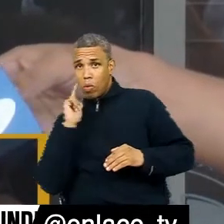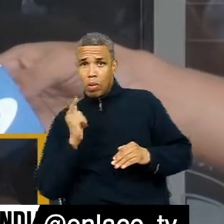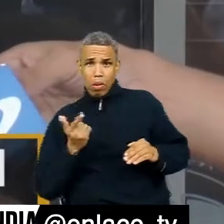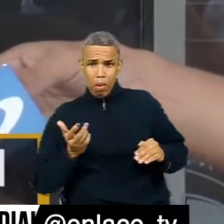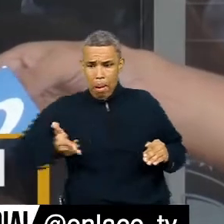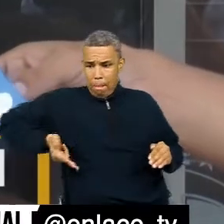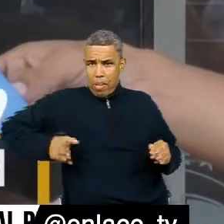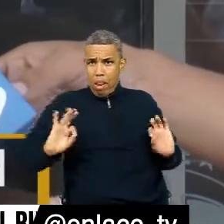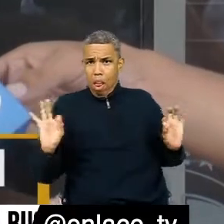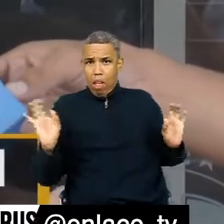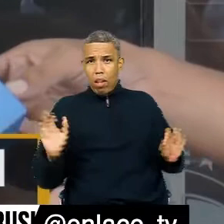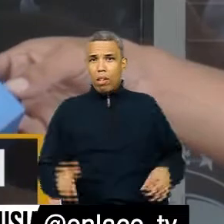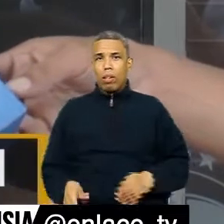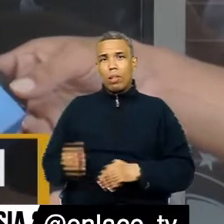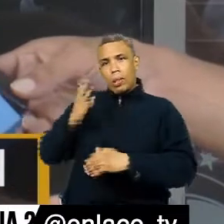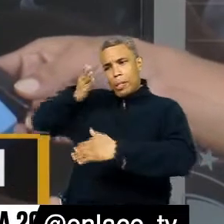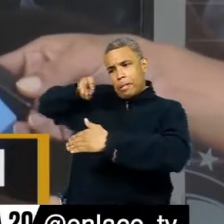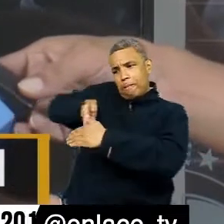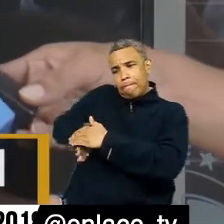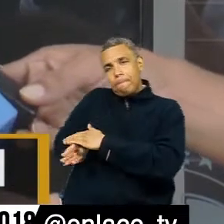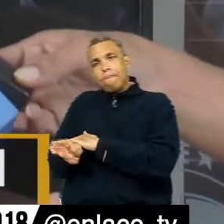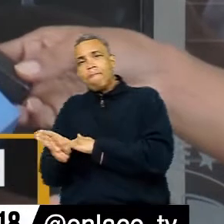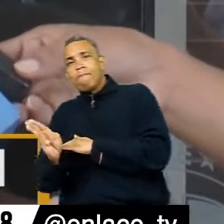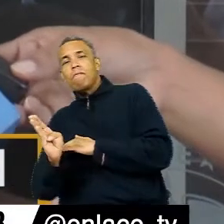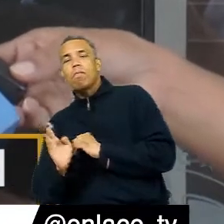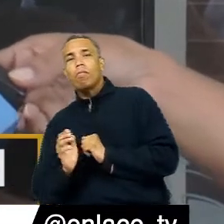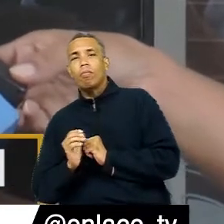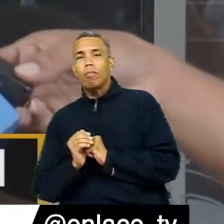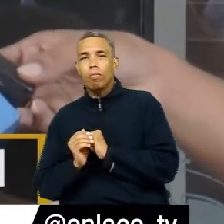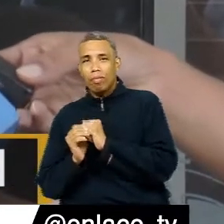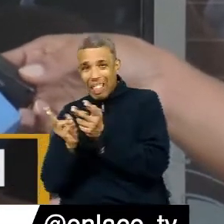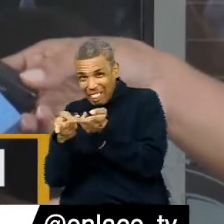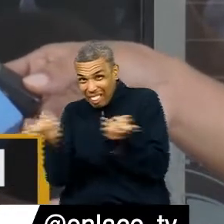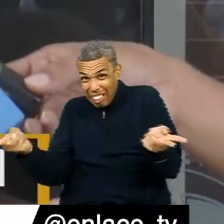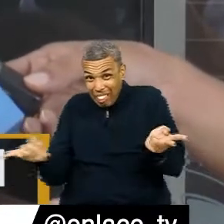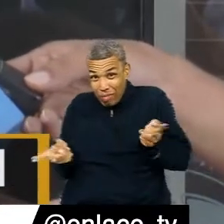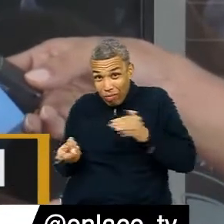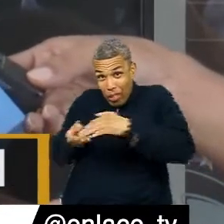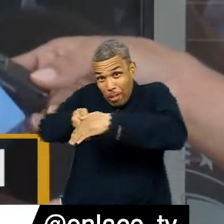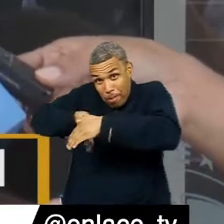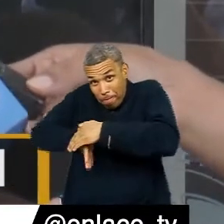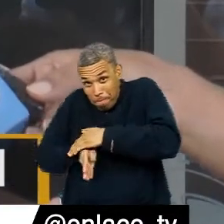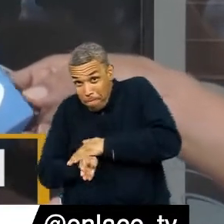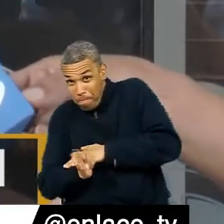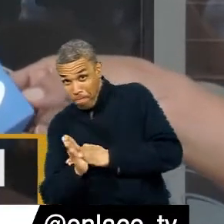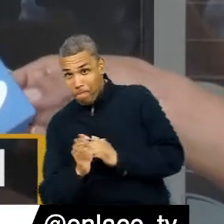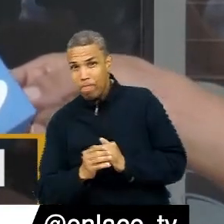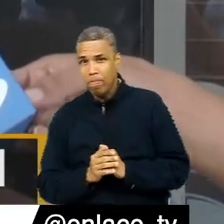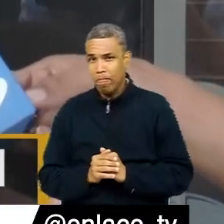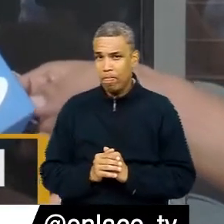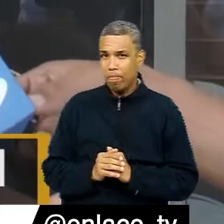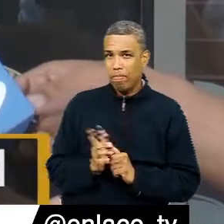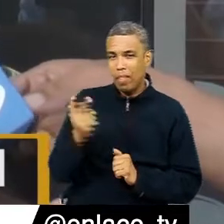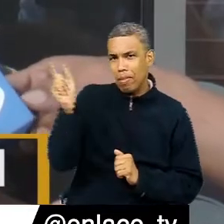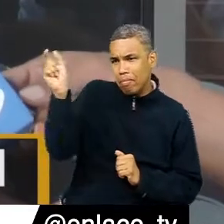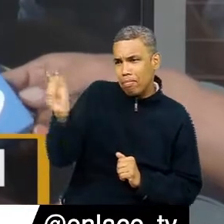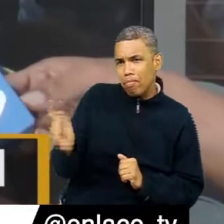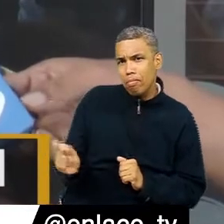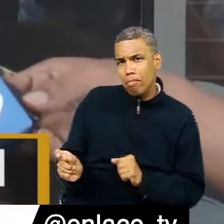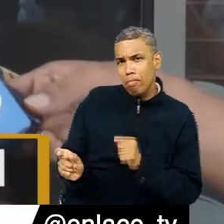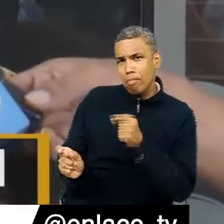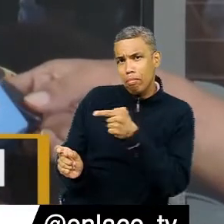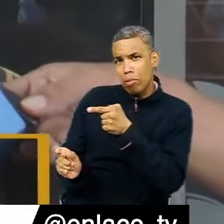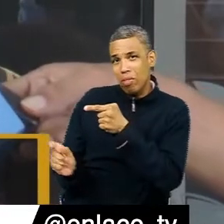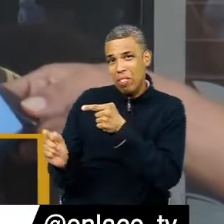pues logran ingresar. Cuando están ingresando a esta habitación, la persona a la cual estaba dándole pues